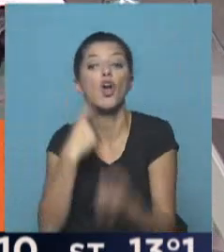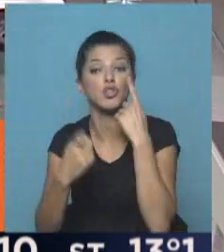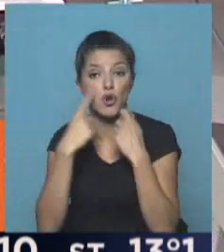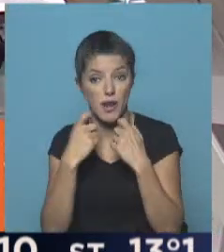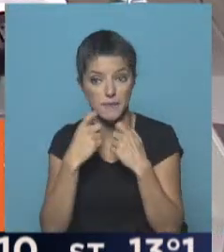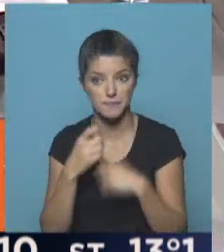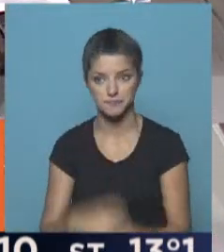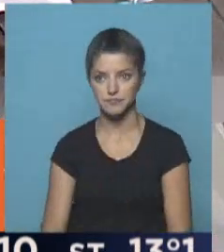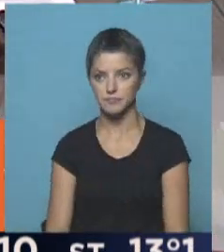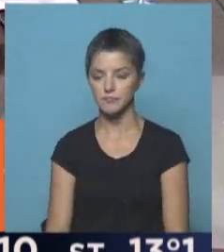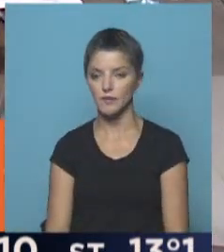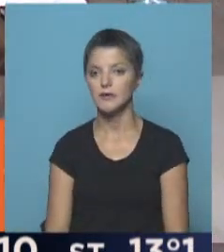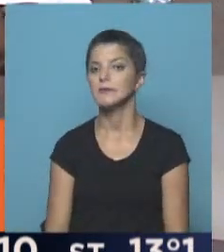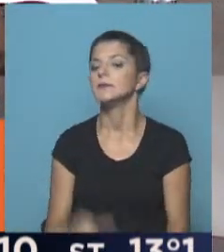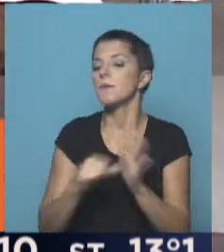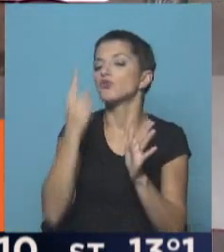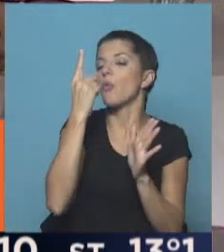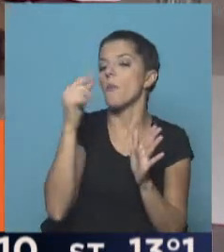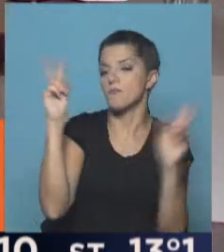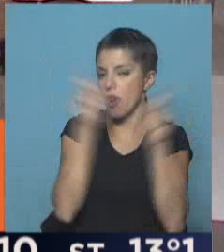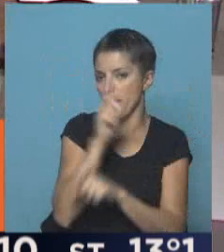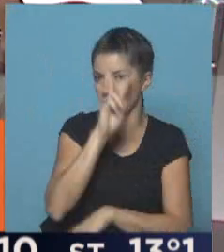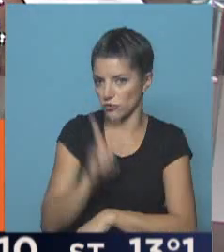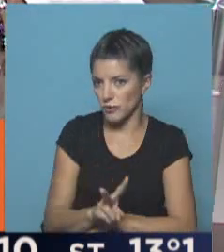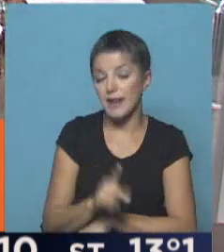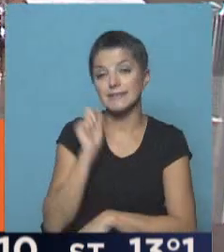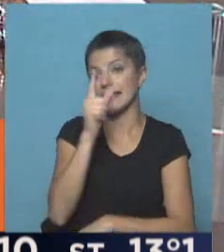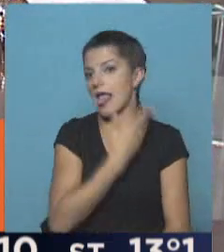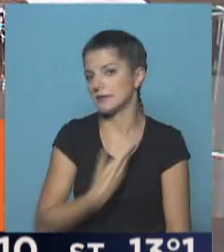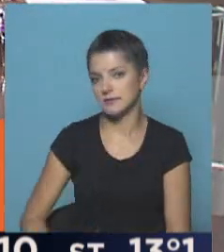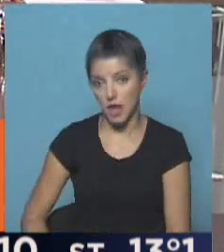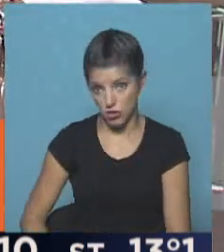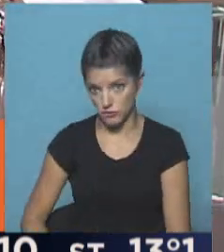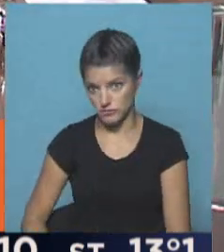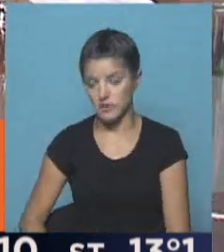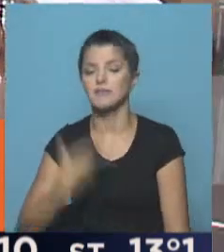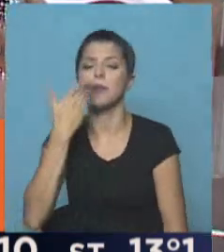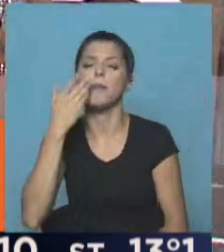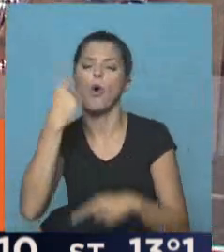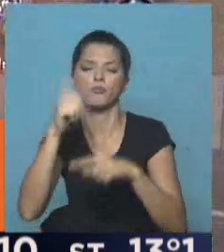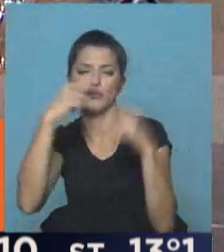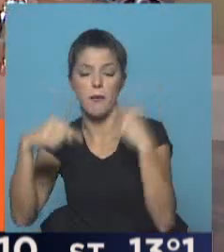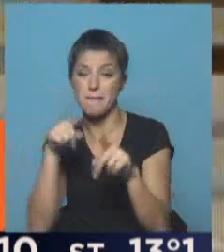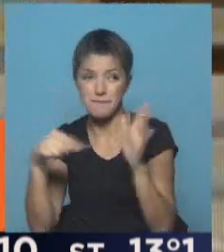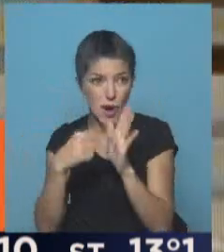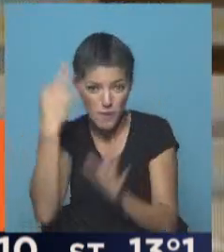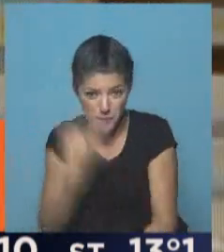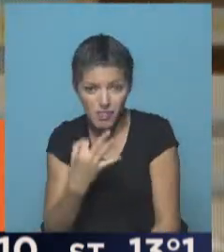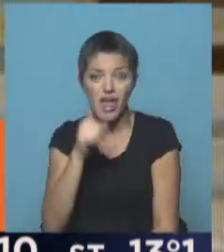grandes problemas de Venezuela es el Estado, digamos. Uno habla siempre de la sociedad, de la política, etcétera. Hay un problema de estatalidad. En general es un Estado que